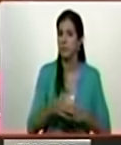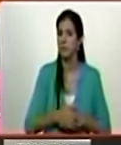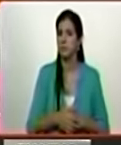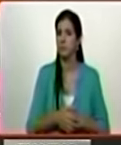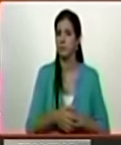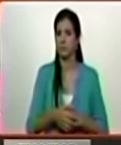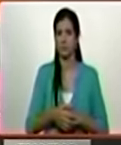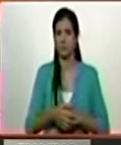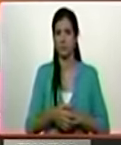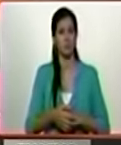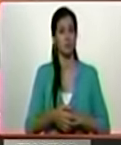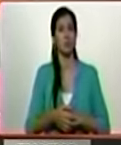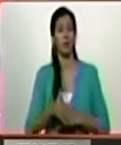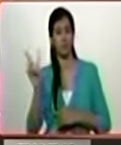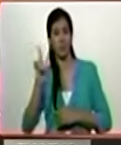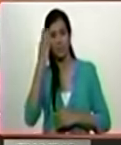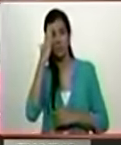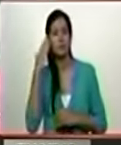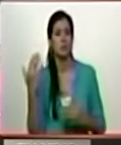está ocurriendo.